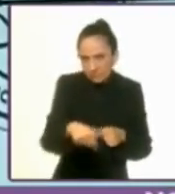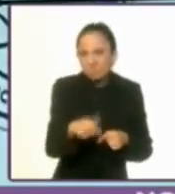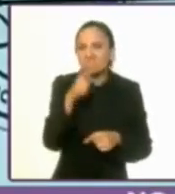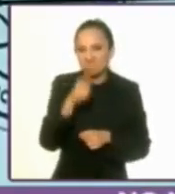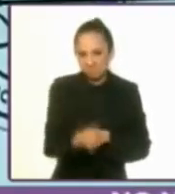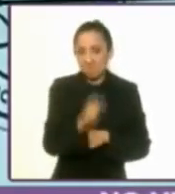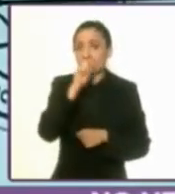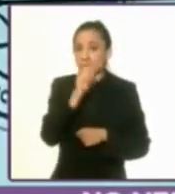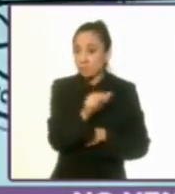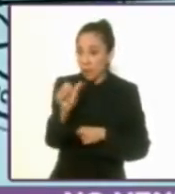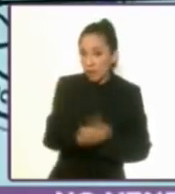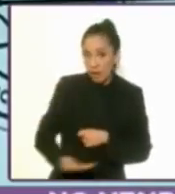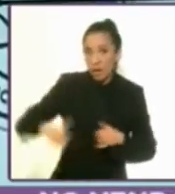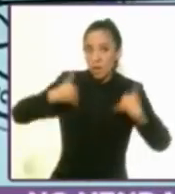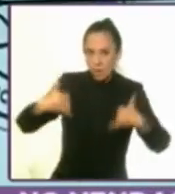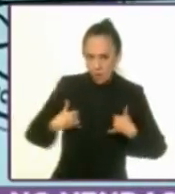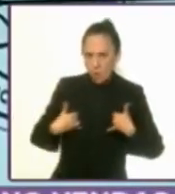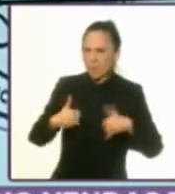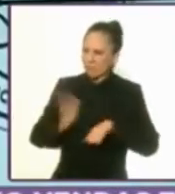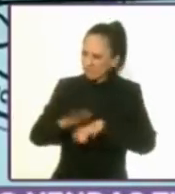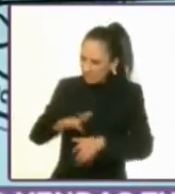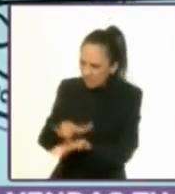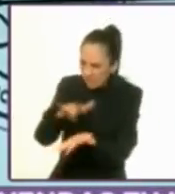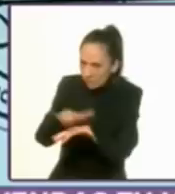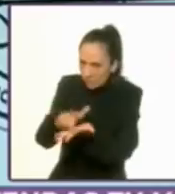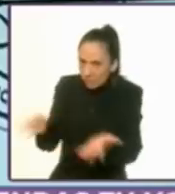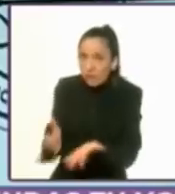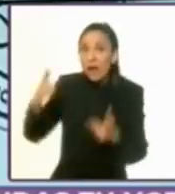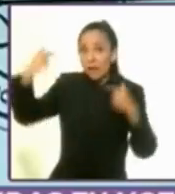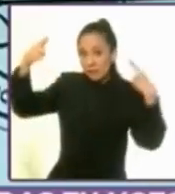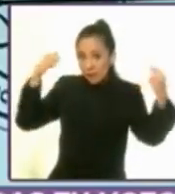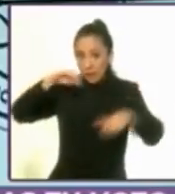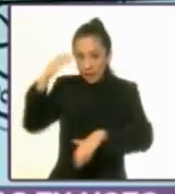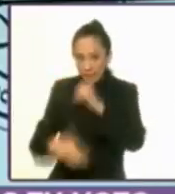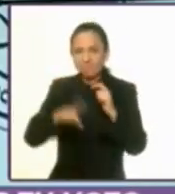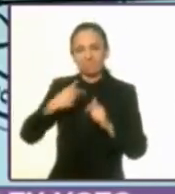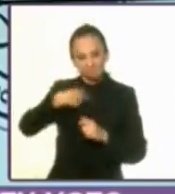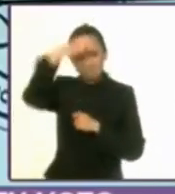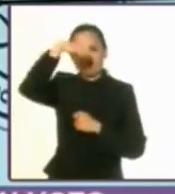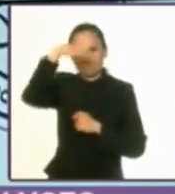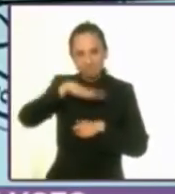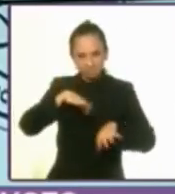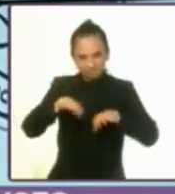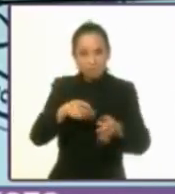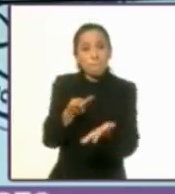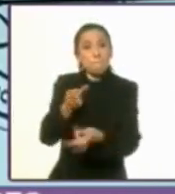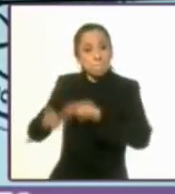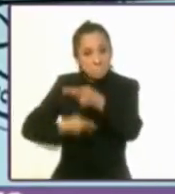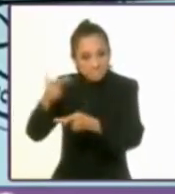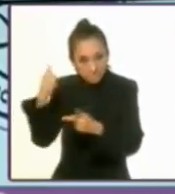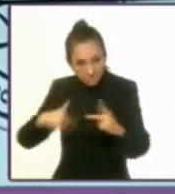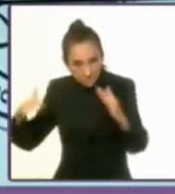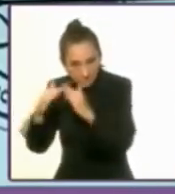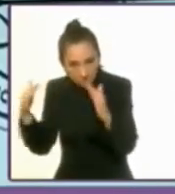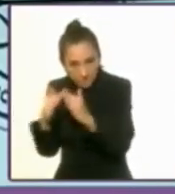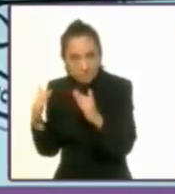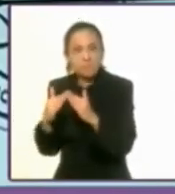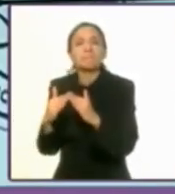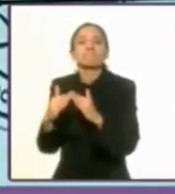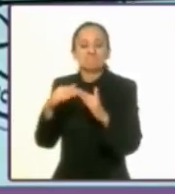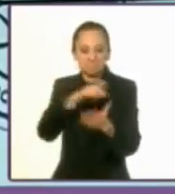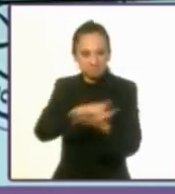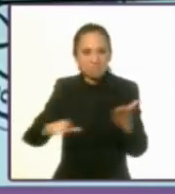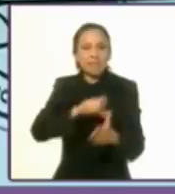salgan con la experiencia crédito para la primera vivienda y dinero del instituto del emprendedor para proyectos